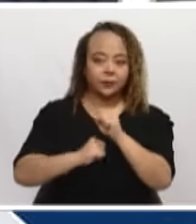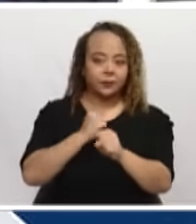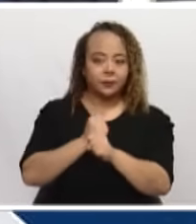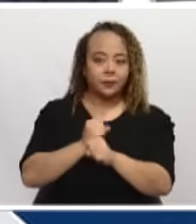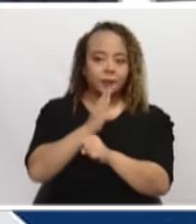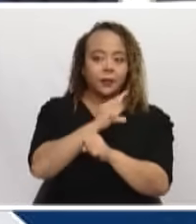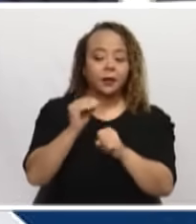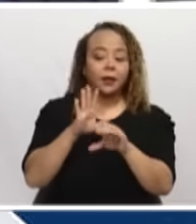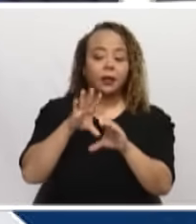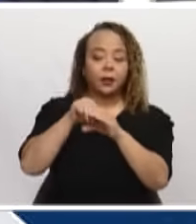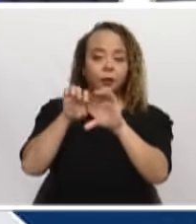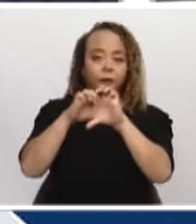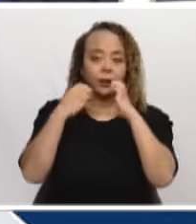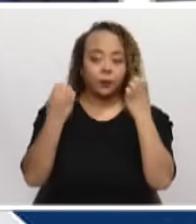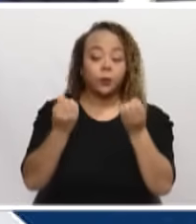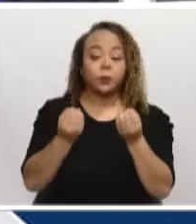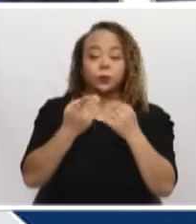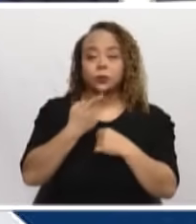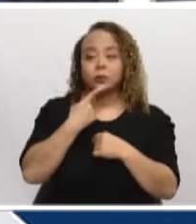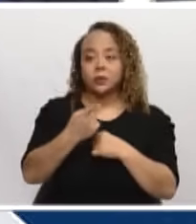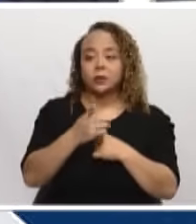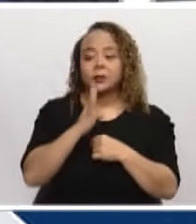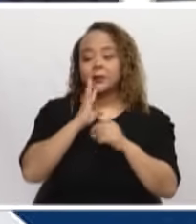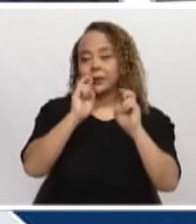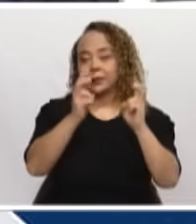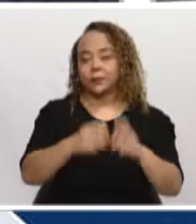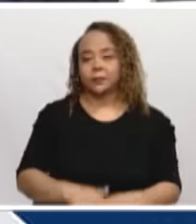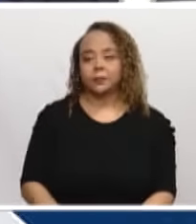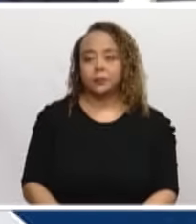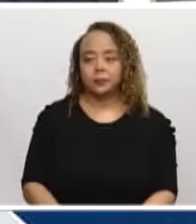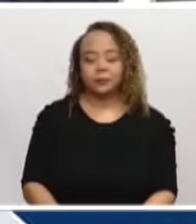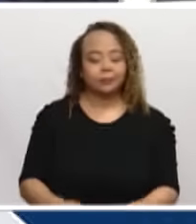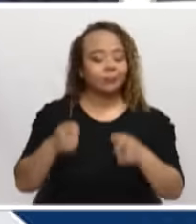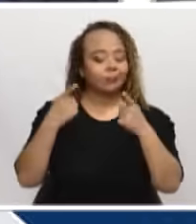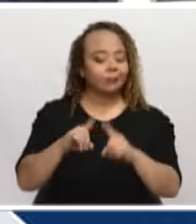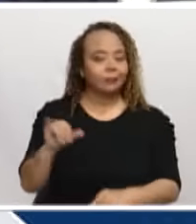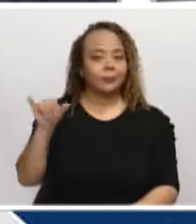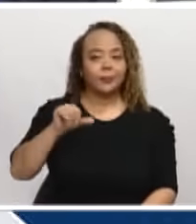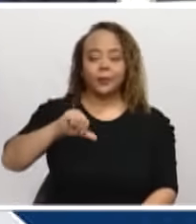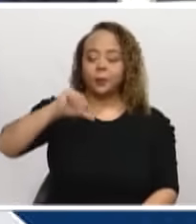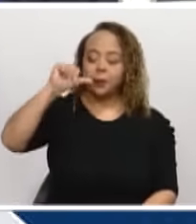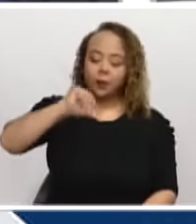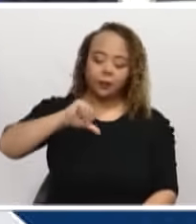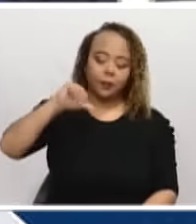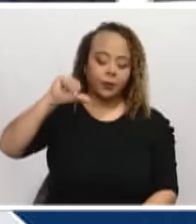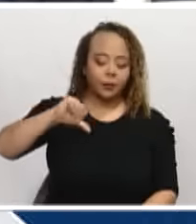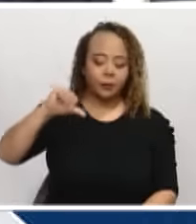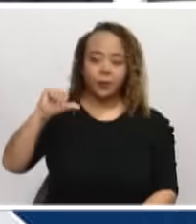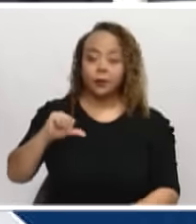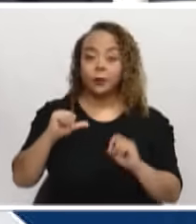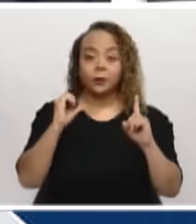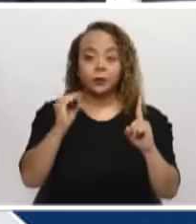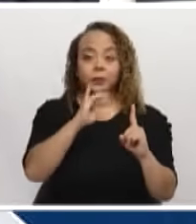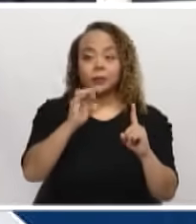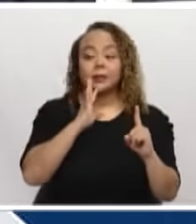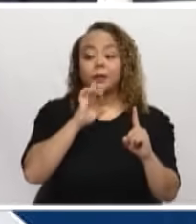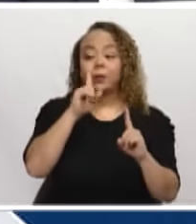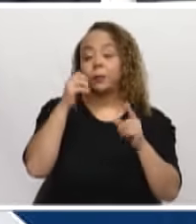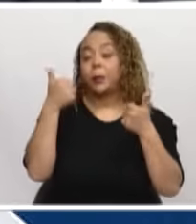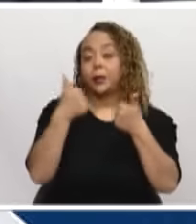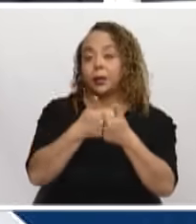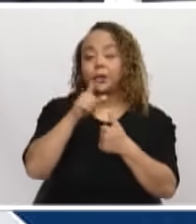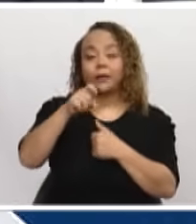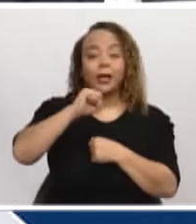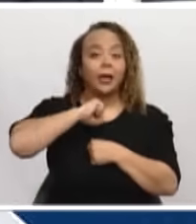en el camerino eh muchos decían que se hablaba del tema pasó lo mismo iban perdiendo 1 a0 y se hablaba de que era un partido que